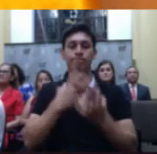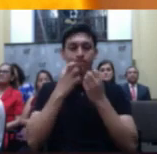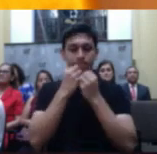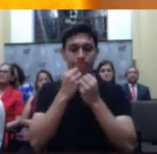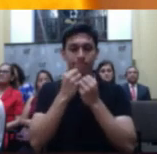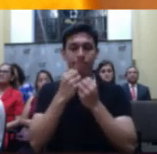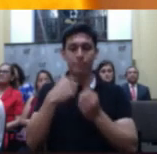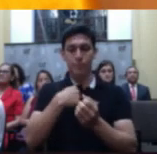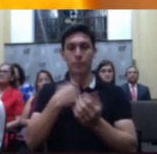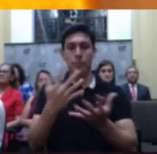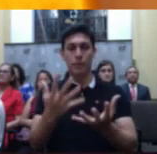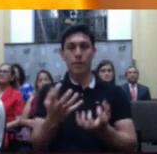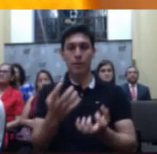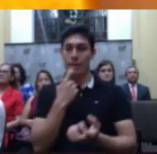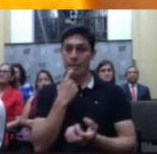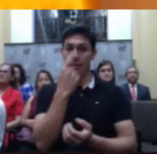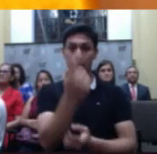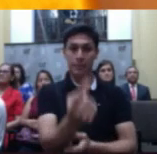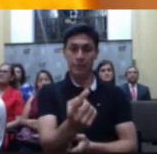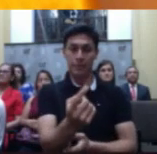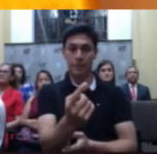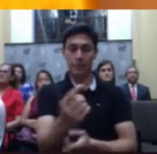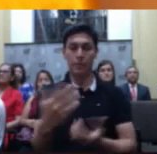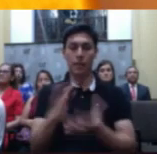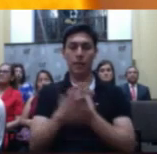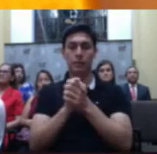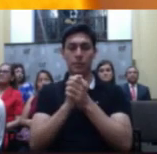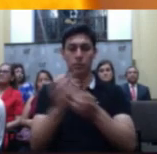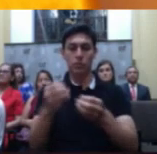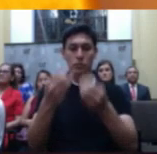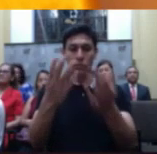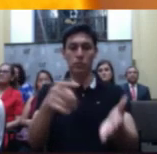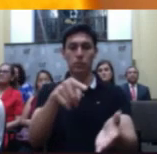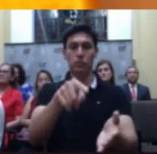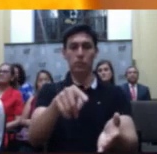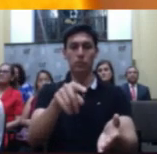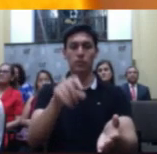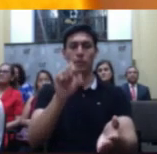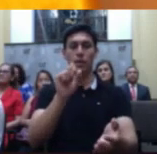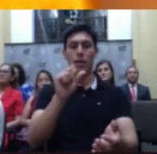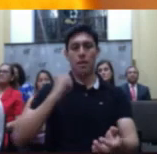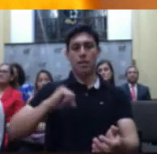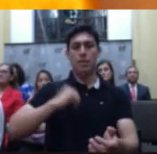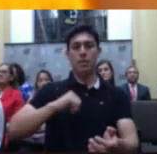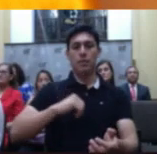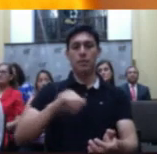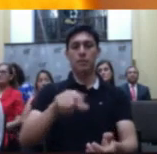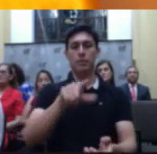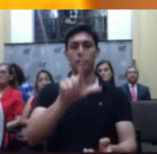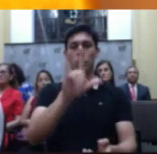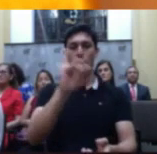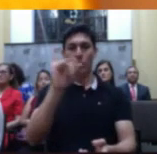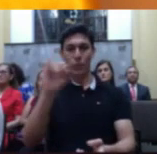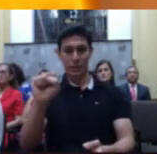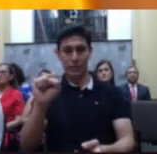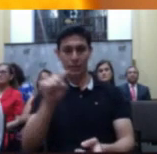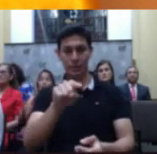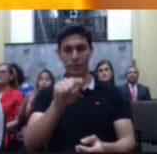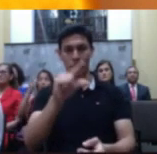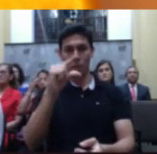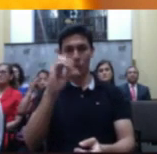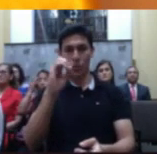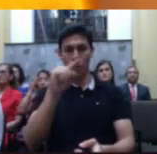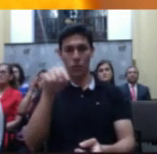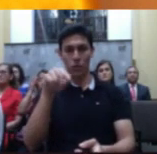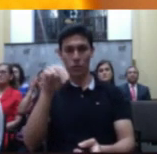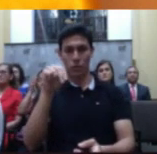el agrado de dirigirme a usted, haciéndole llegar los saludos del señor alcalde José Luis Guamaní González, a fin de hacer